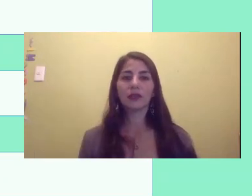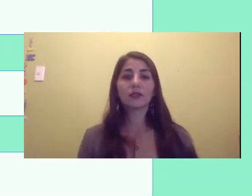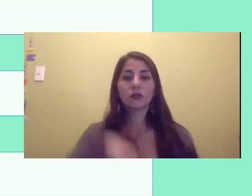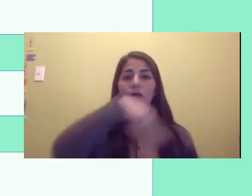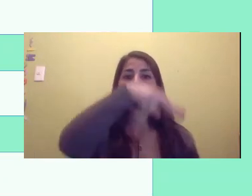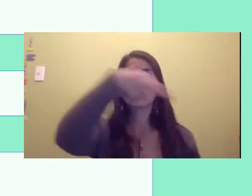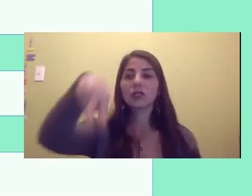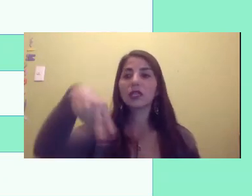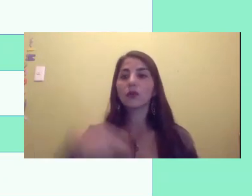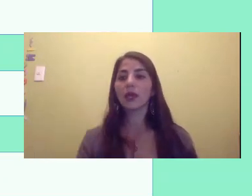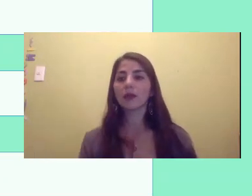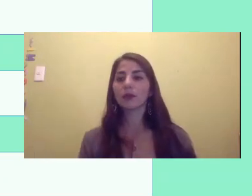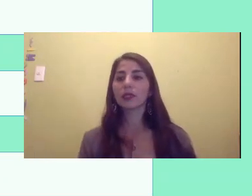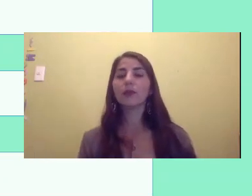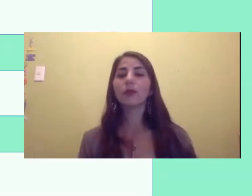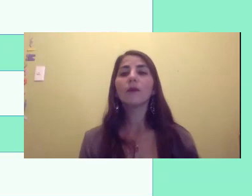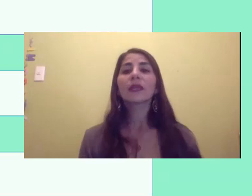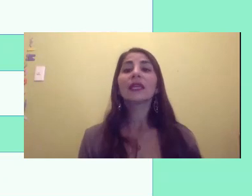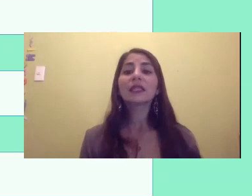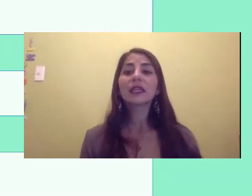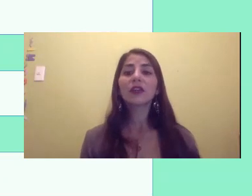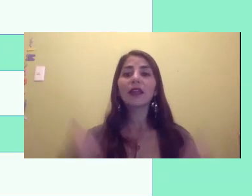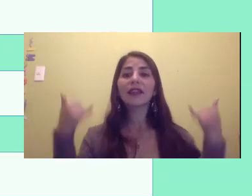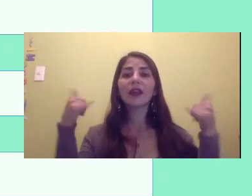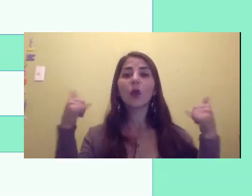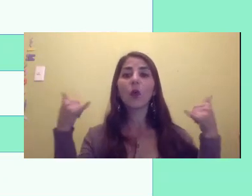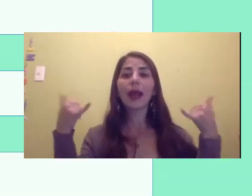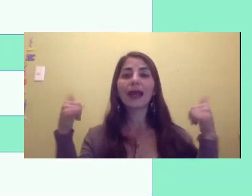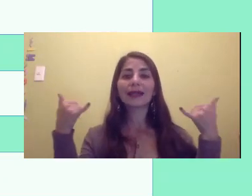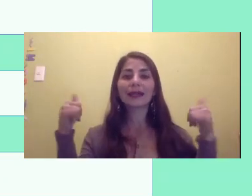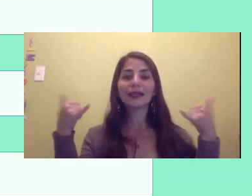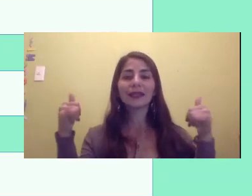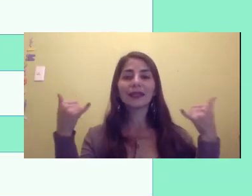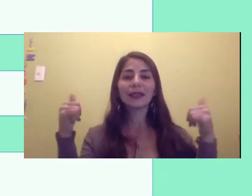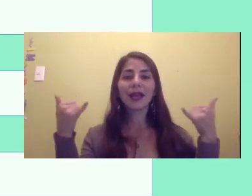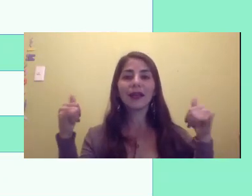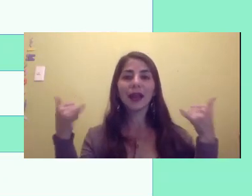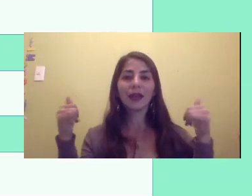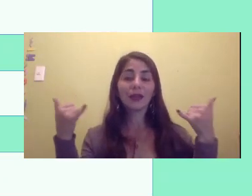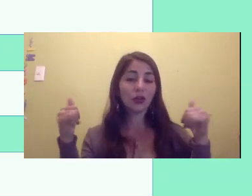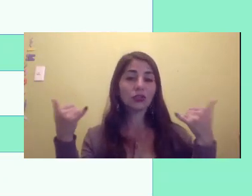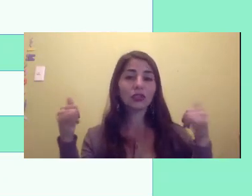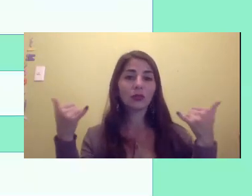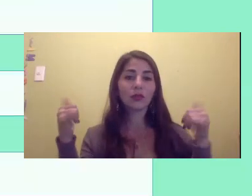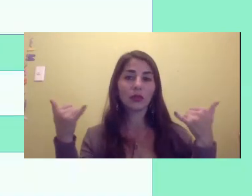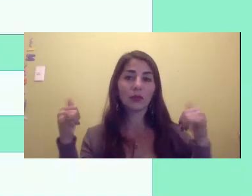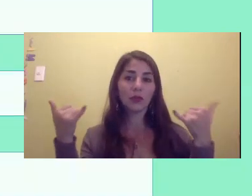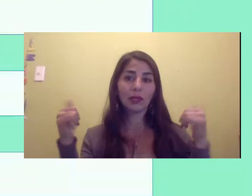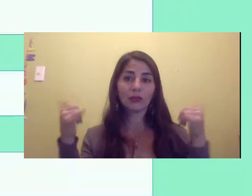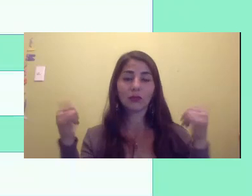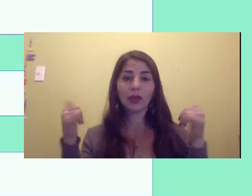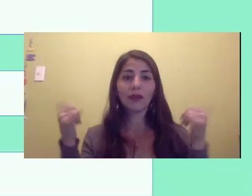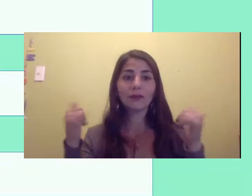al frente. Es un movimiento circular, por ejemplo. Y si quiero hablar de jugar, ¿ya? Hay otro tipo